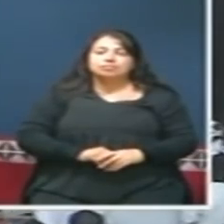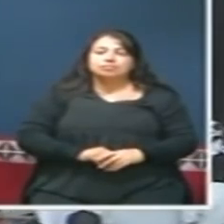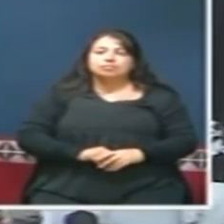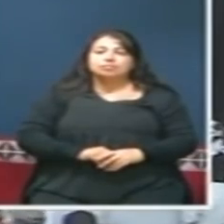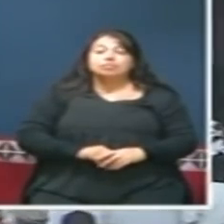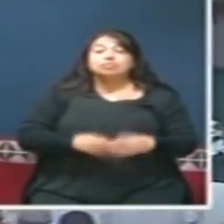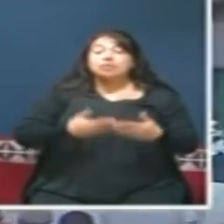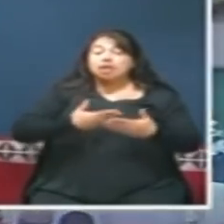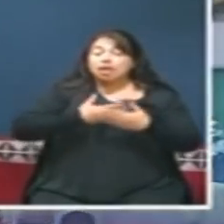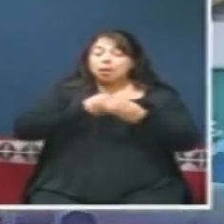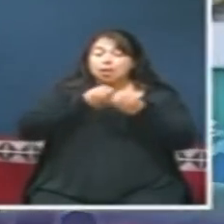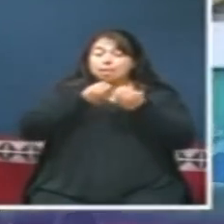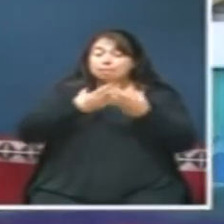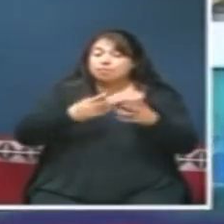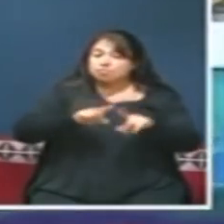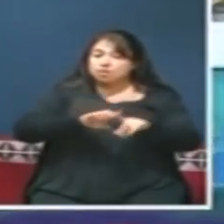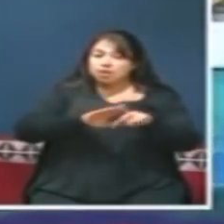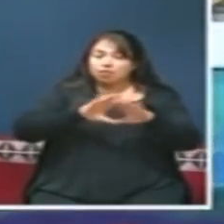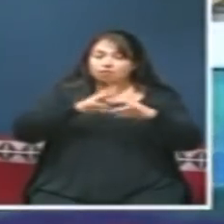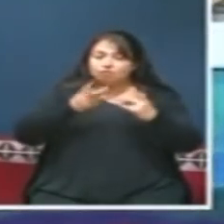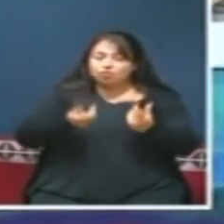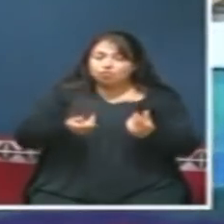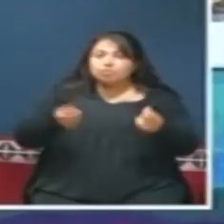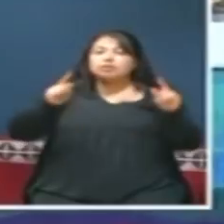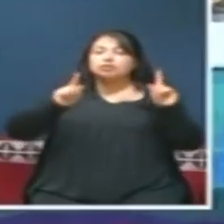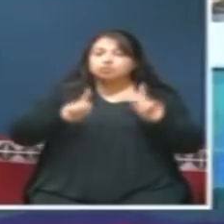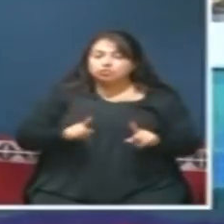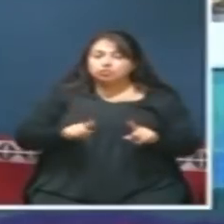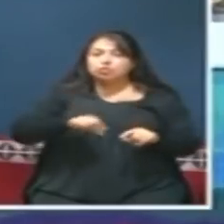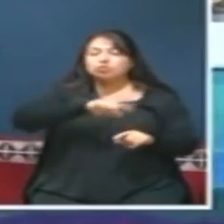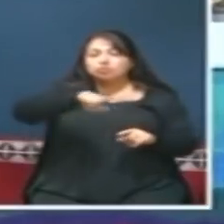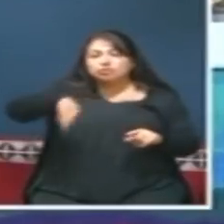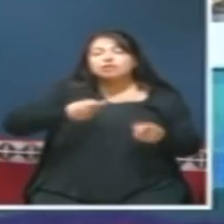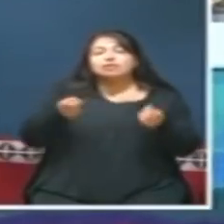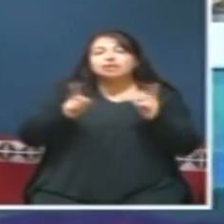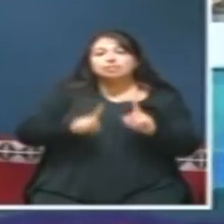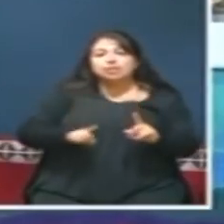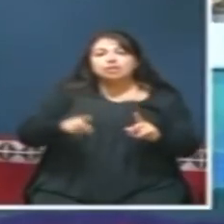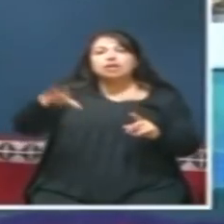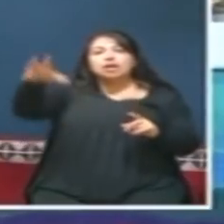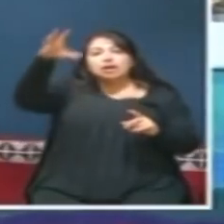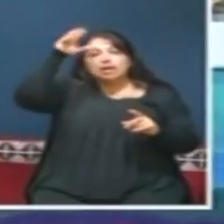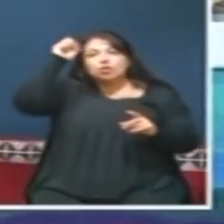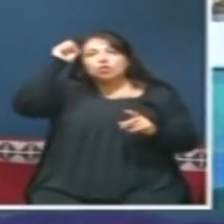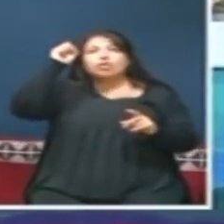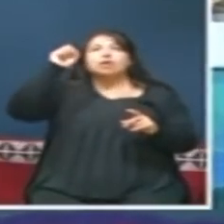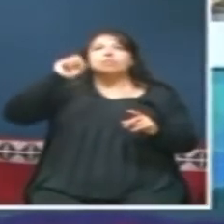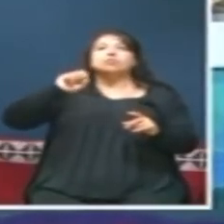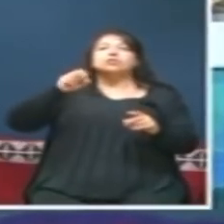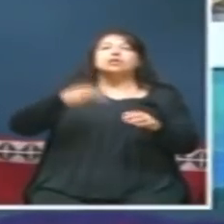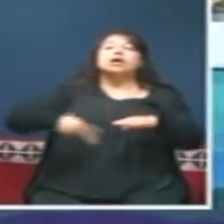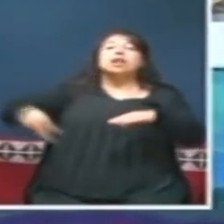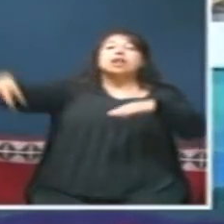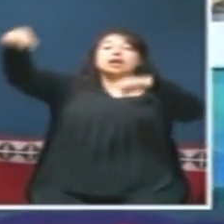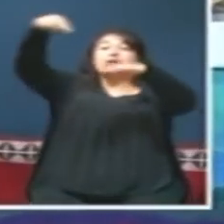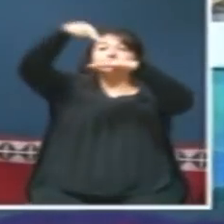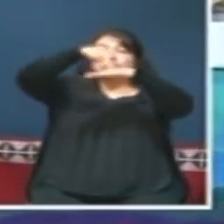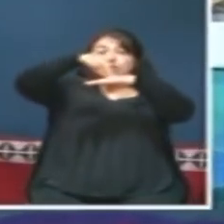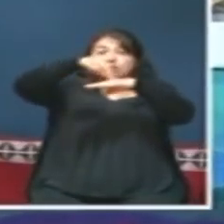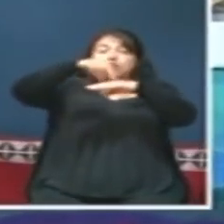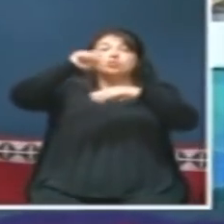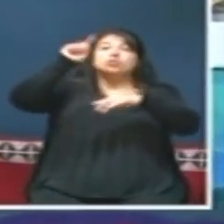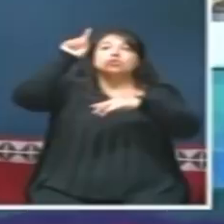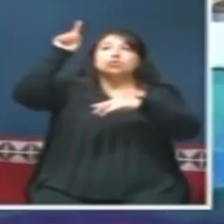Así, Padre, al celebrar ahora el memorial de la muerte y resurrección de tu Hijo, te ofrecemos el pan de vida y el cáliz